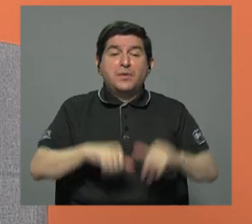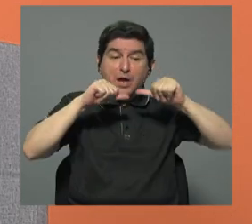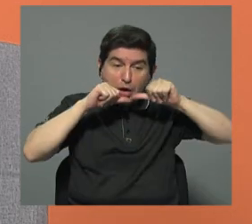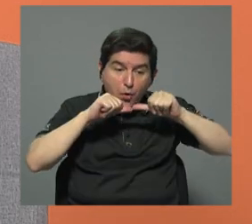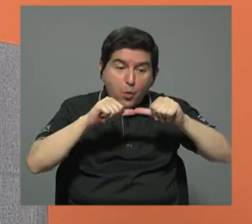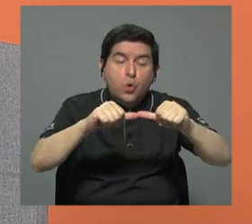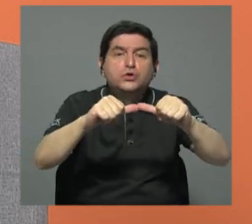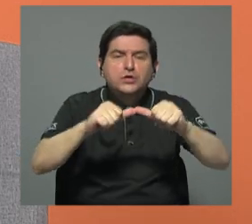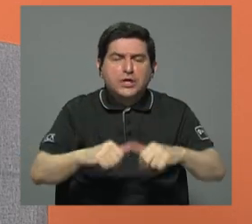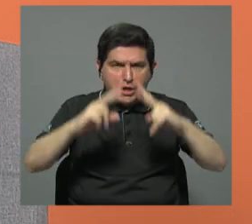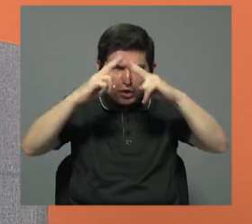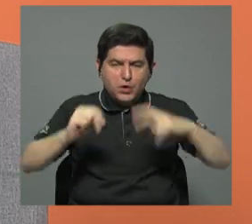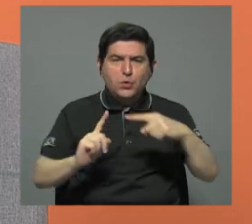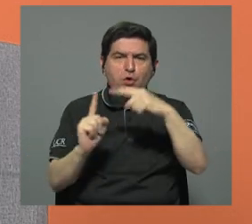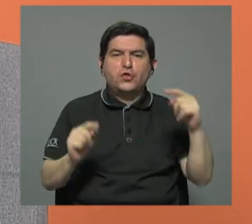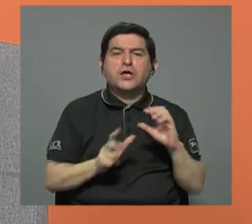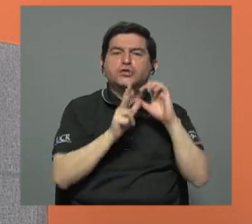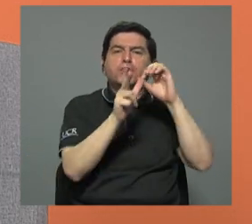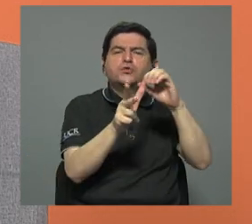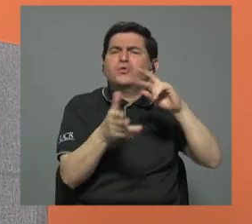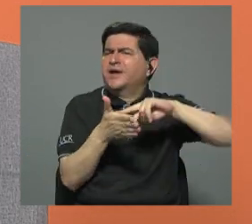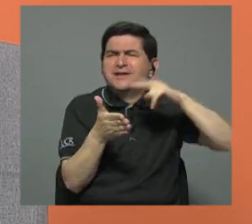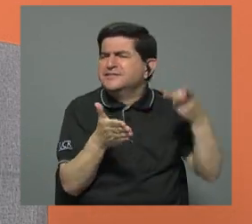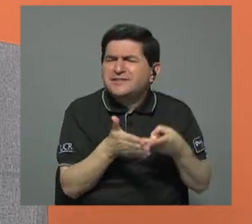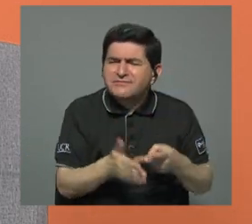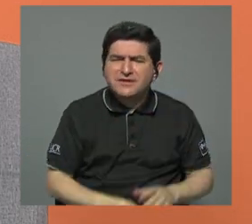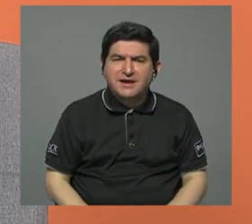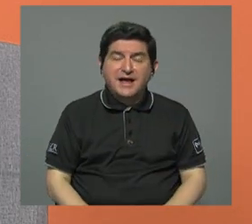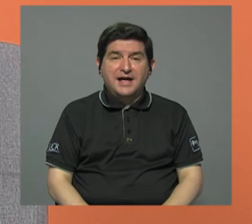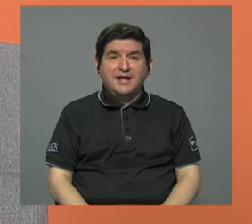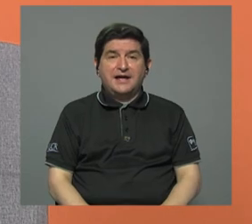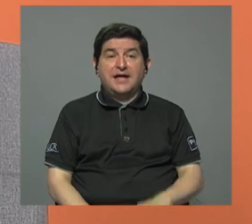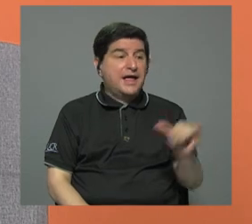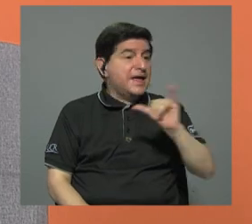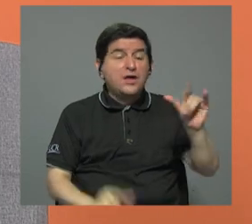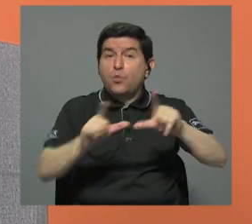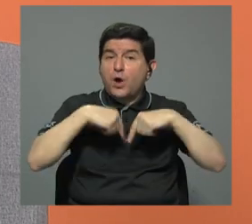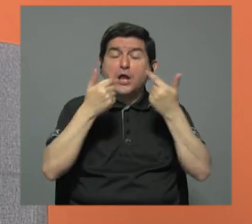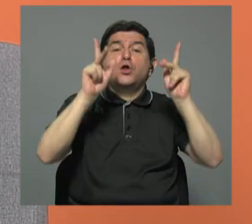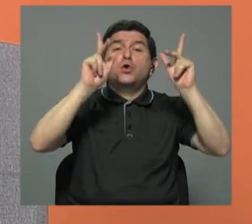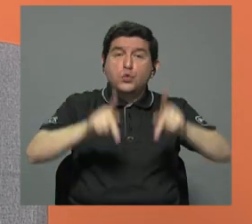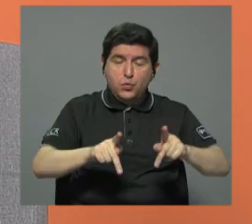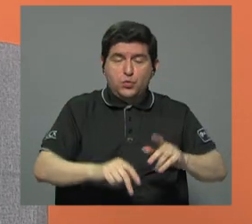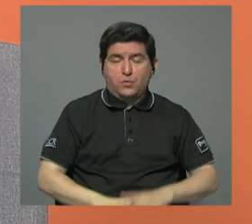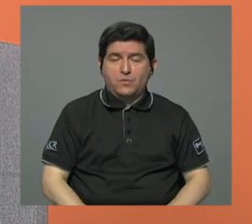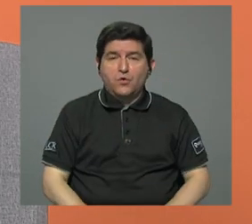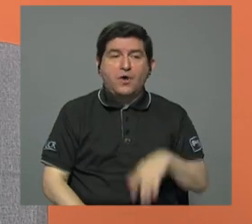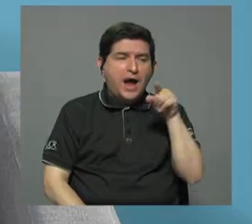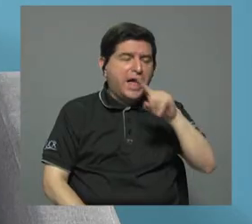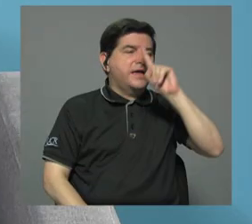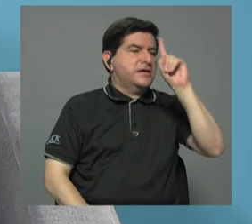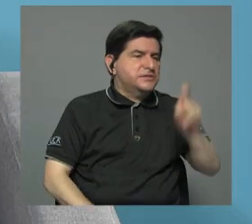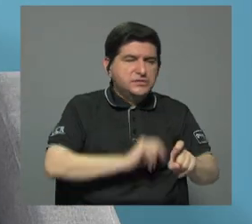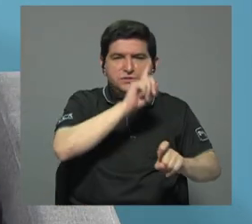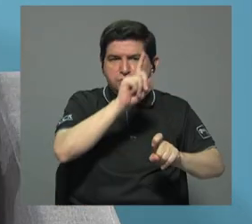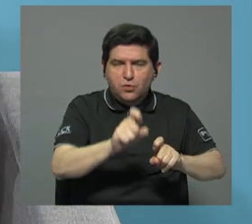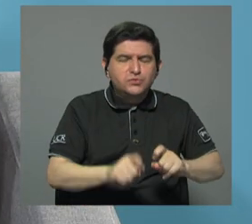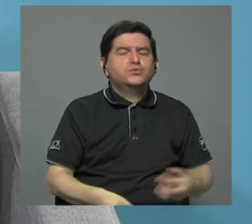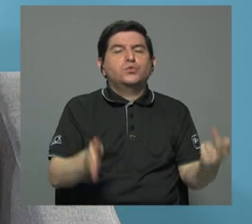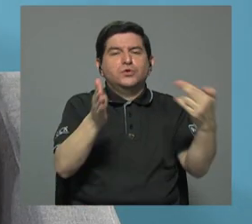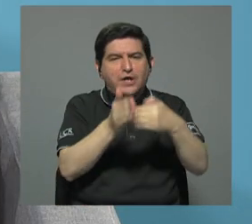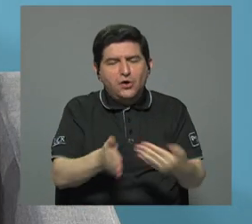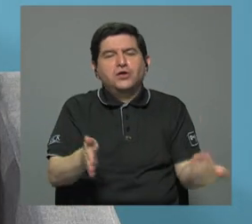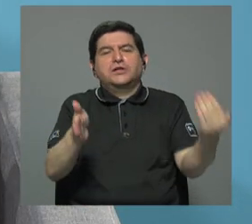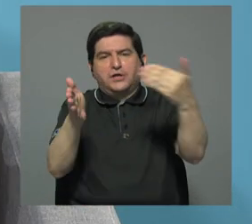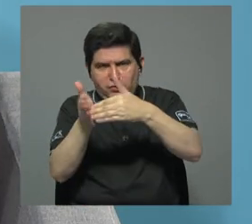desde octubre. ¿Qué significa que sea un estudio panel? Que se continúa con el mismo grupo de personas y se ven las variaciones. A las que se les consultó. Exactamente. Esas personas